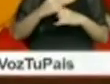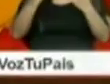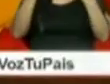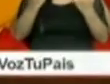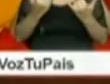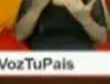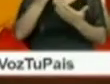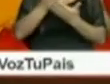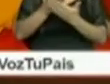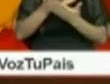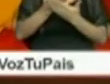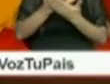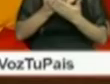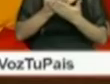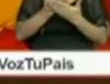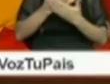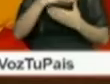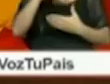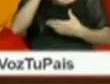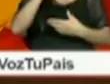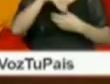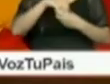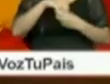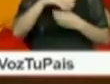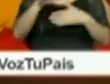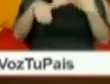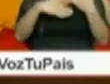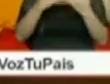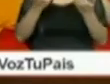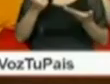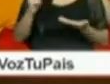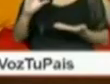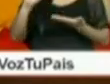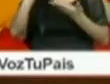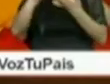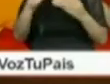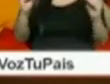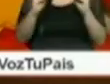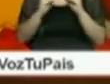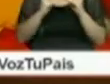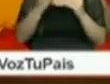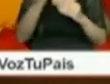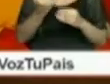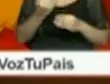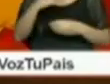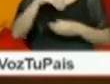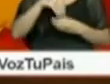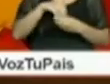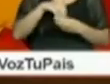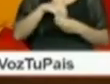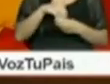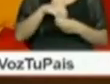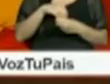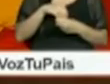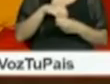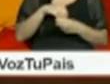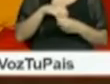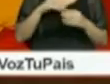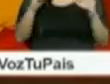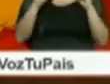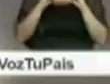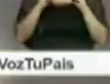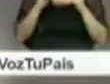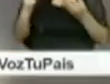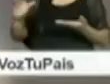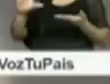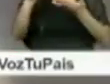economías se complementan. China puede ofrecer financiamiento a nuestros proyectos estratégicos de alta rentabilidad y nosotros tenemos los